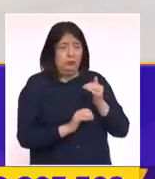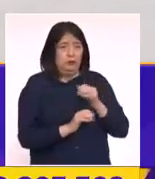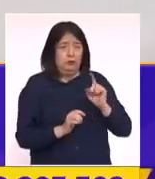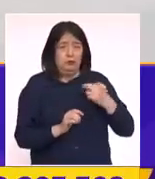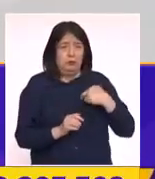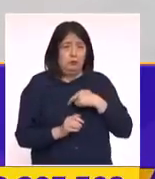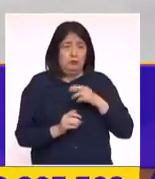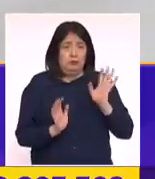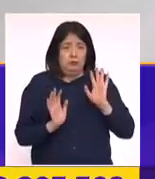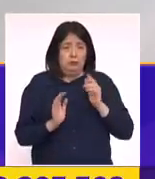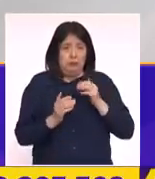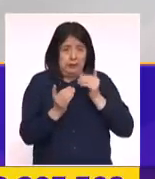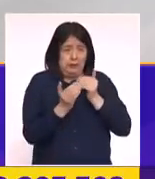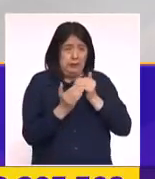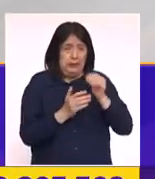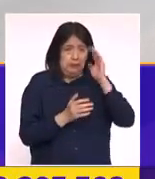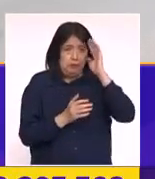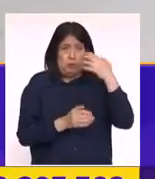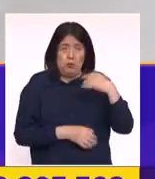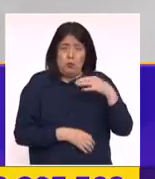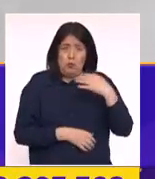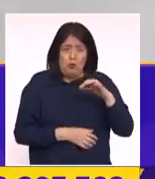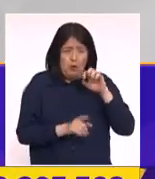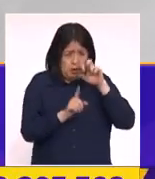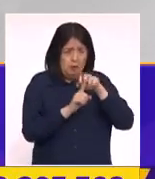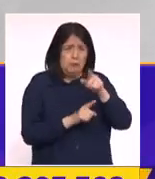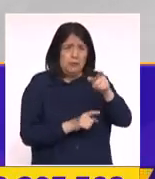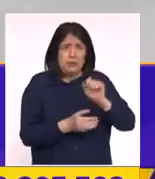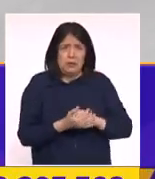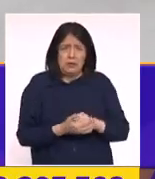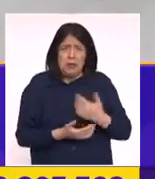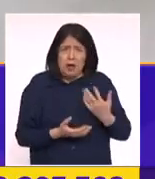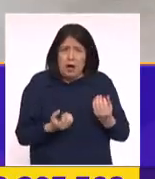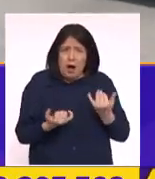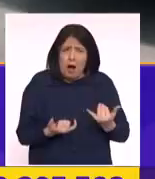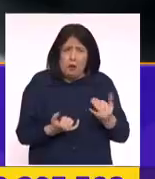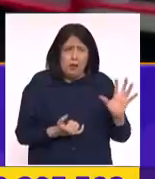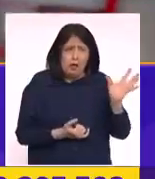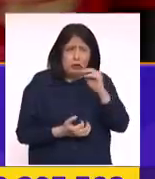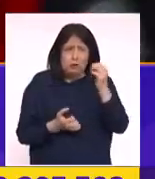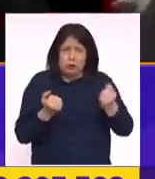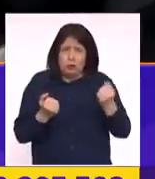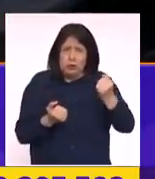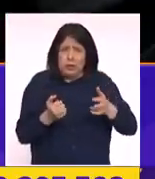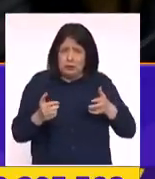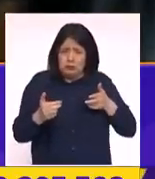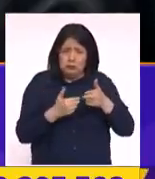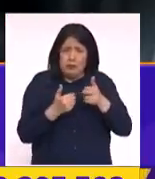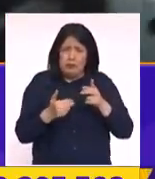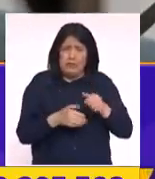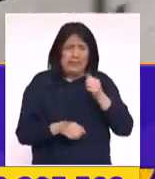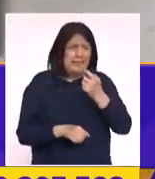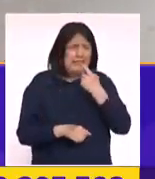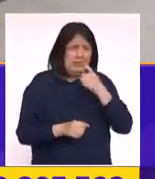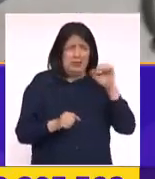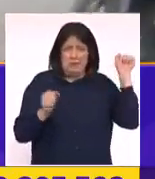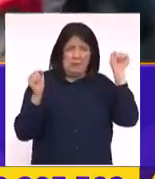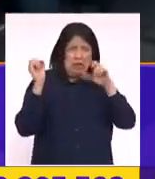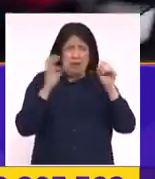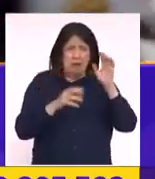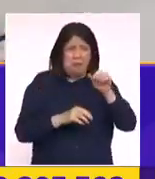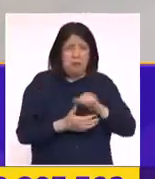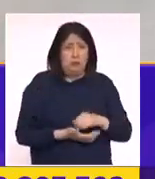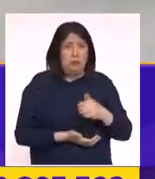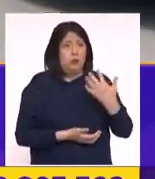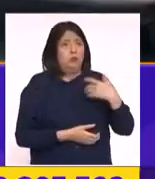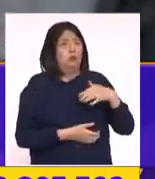Tenemos que estar más cerca de la policía. Se está atacando, es impresionante. Están atacando ahorita a todos los vehículos que están pasando. Les están rompiendo las lunas. Hasta